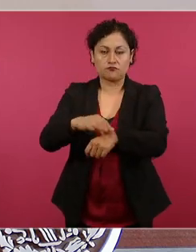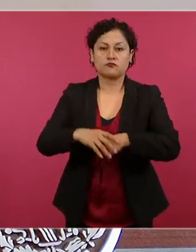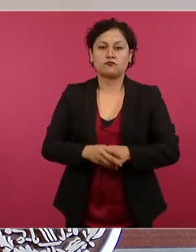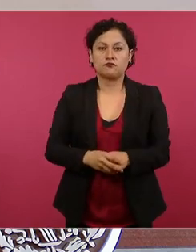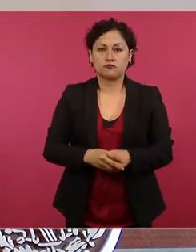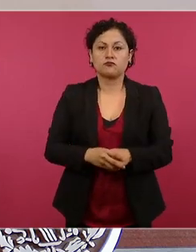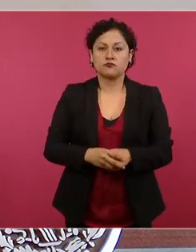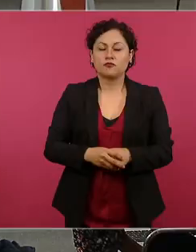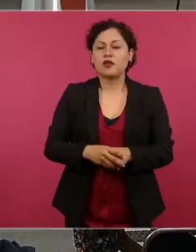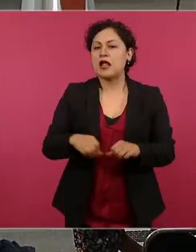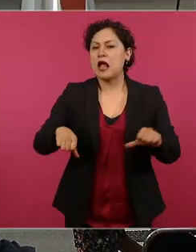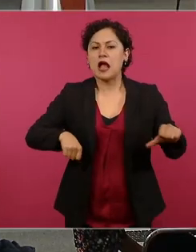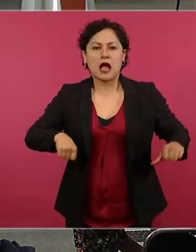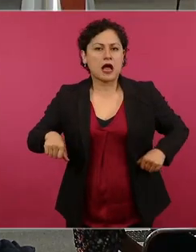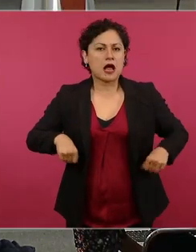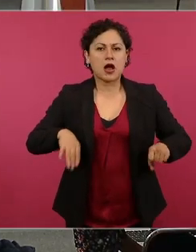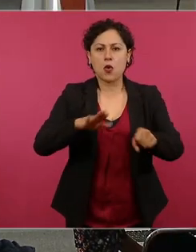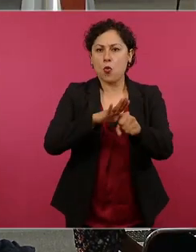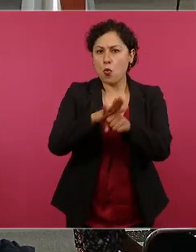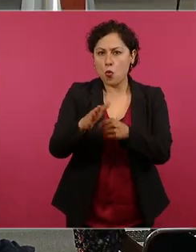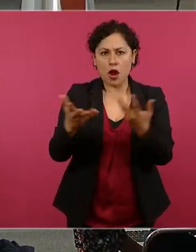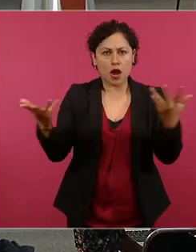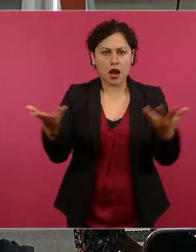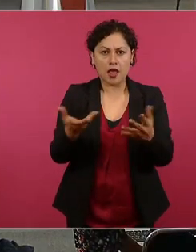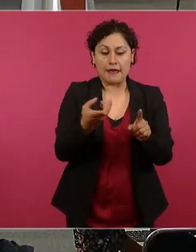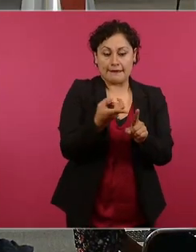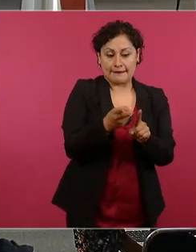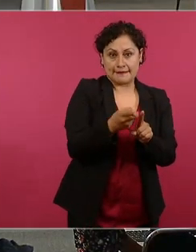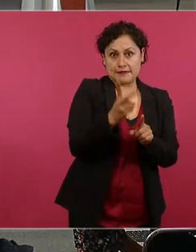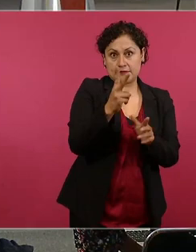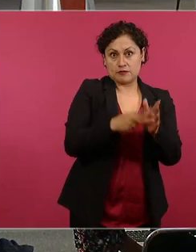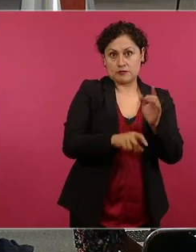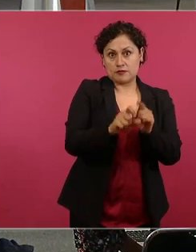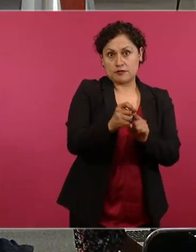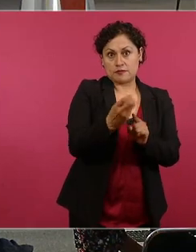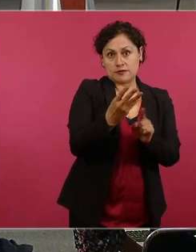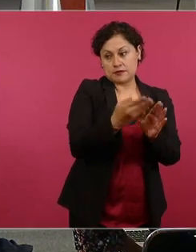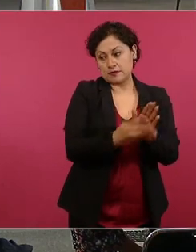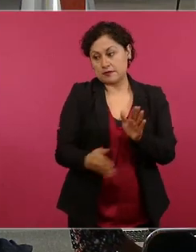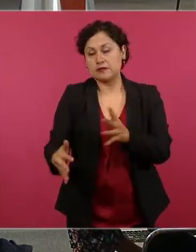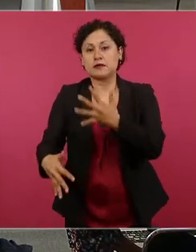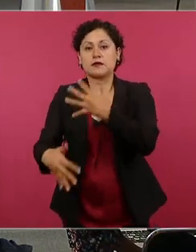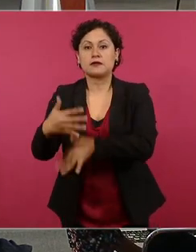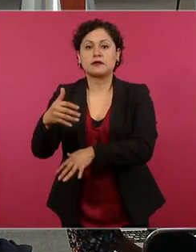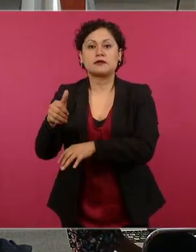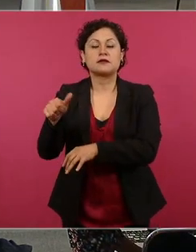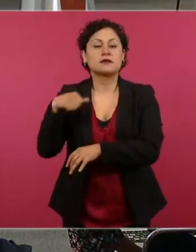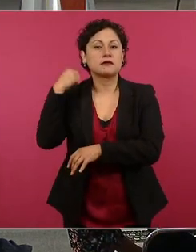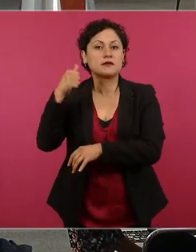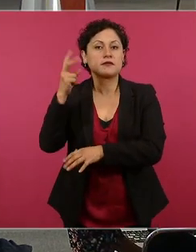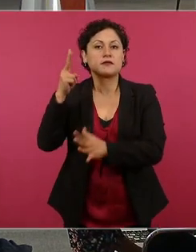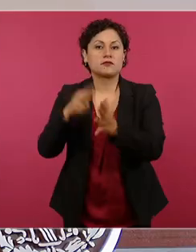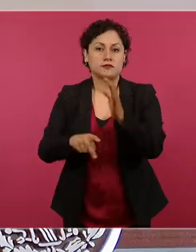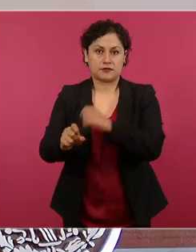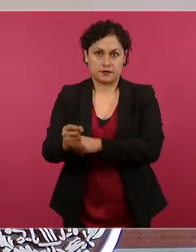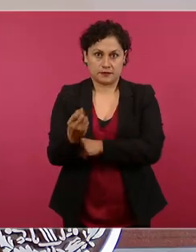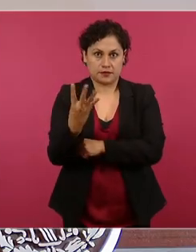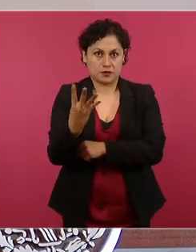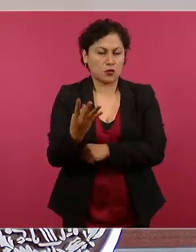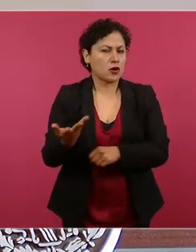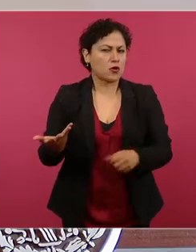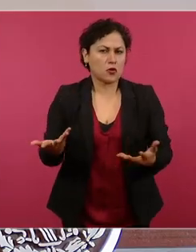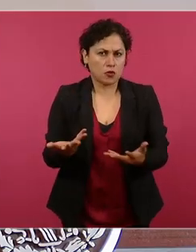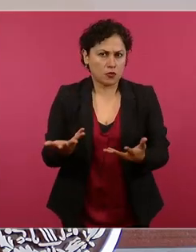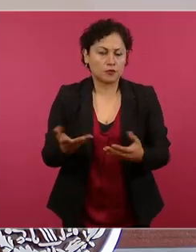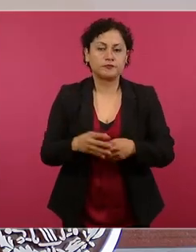Acciones. Algunas acciones de diciembre de 2023 al 15 de abril de 2024. Durante